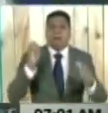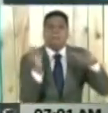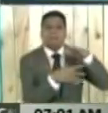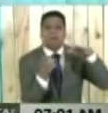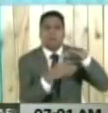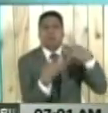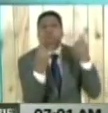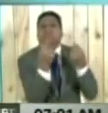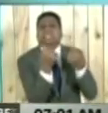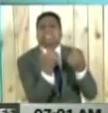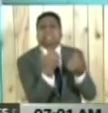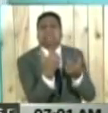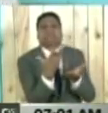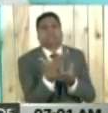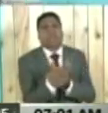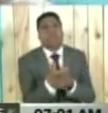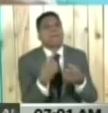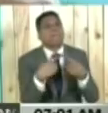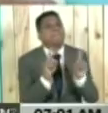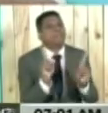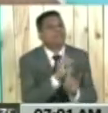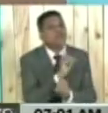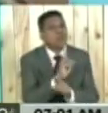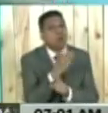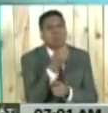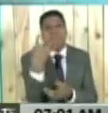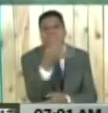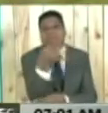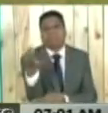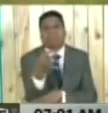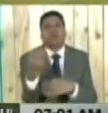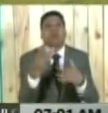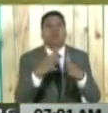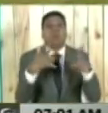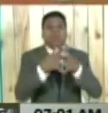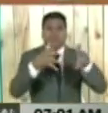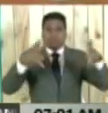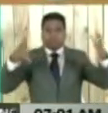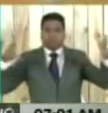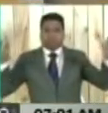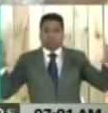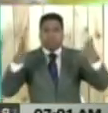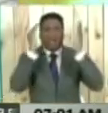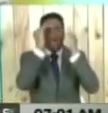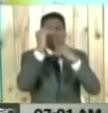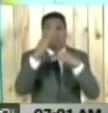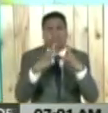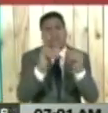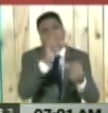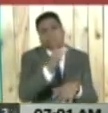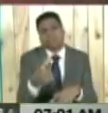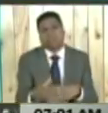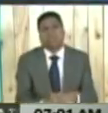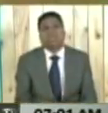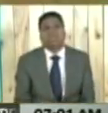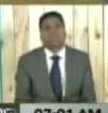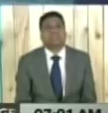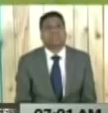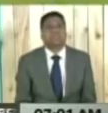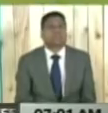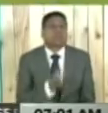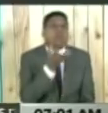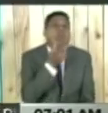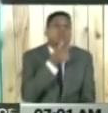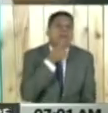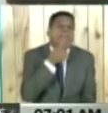demás, pero no habla de eficiencia cuando las empresas expanden su nivel de acción y atienden a más gente. Entonces, yo quiero saber, una pregunta